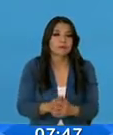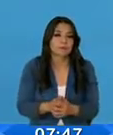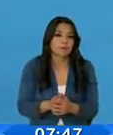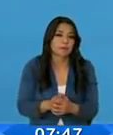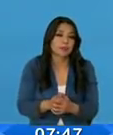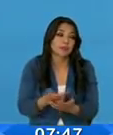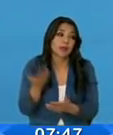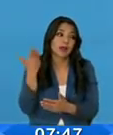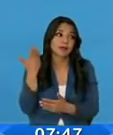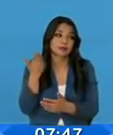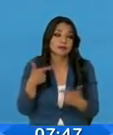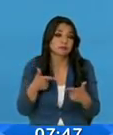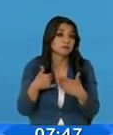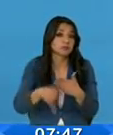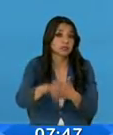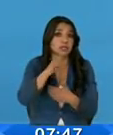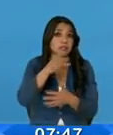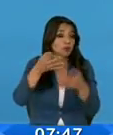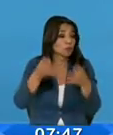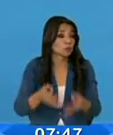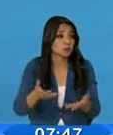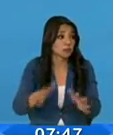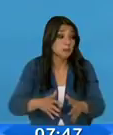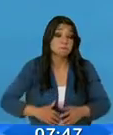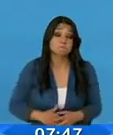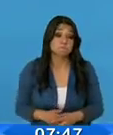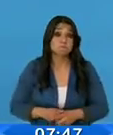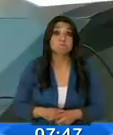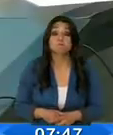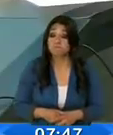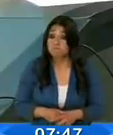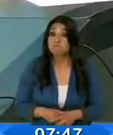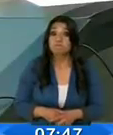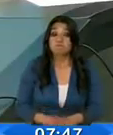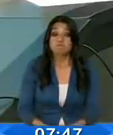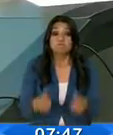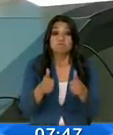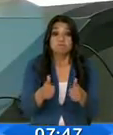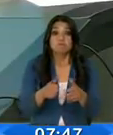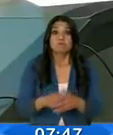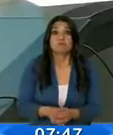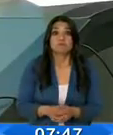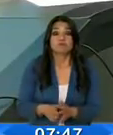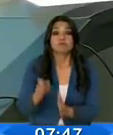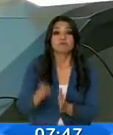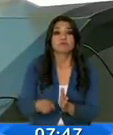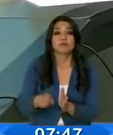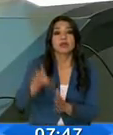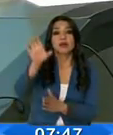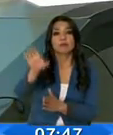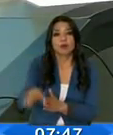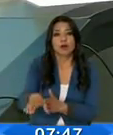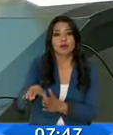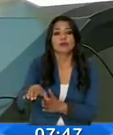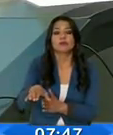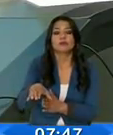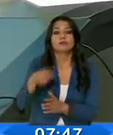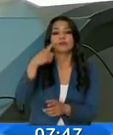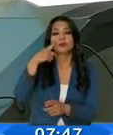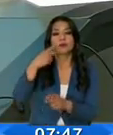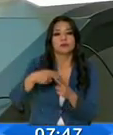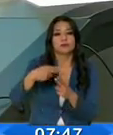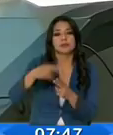estaba perfectamente vigente y que no se la cumplió. Bien, el señor Procurador General del Estado, doctor